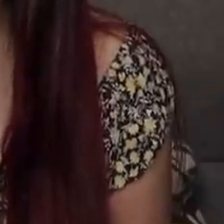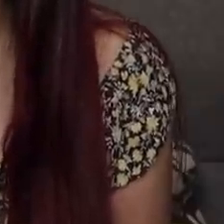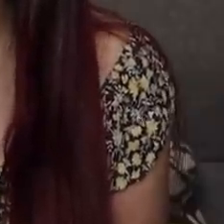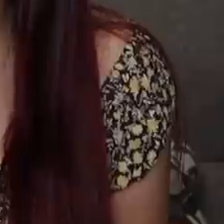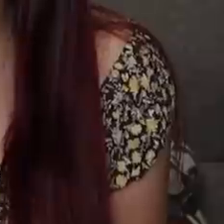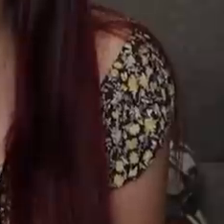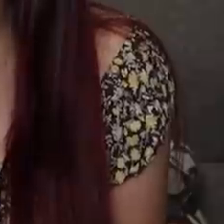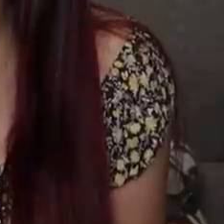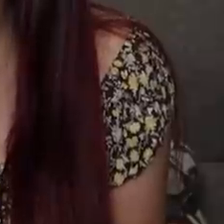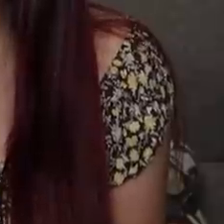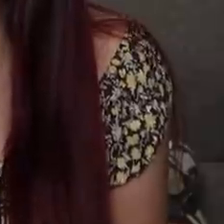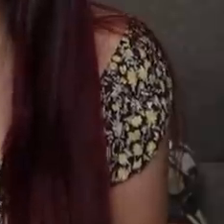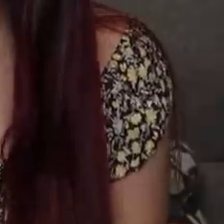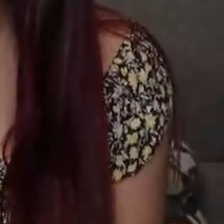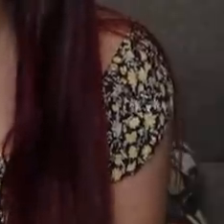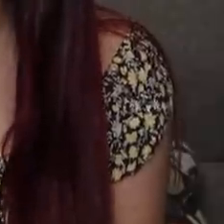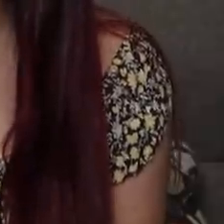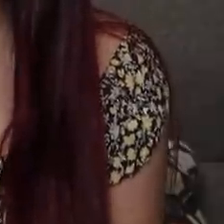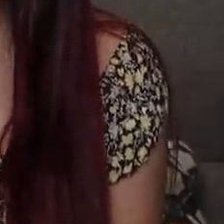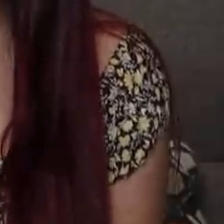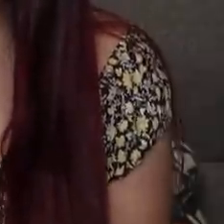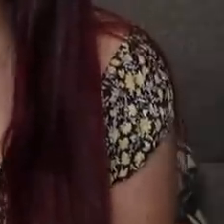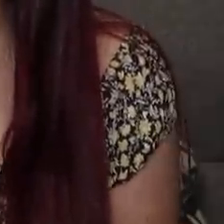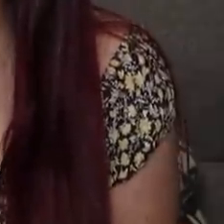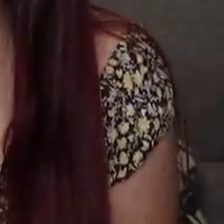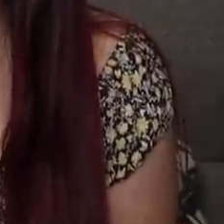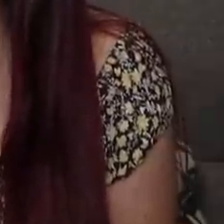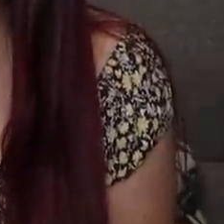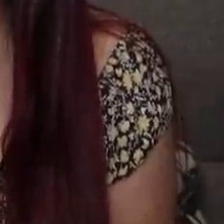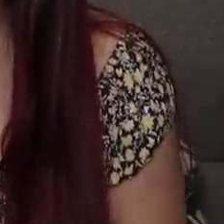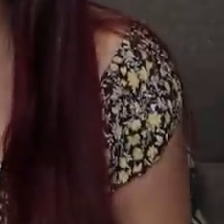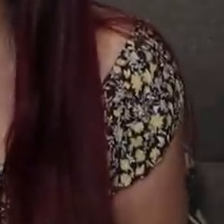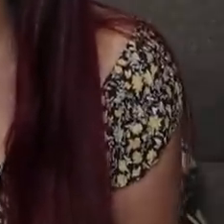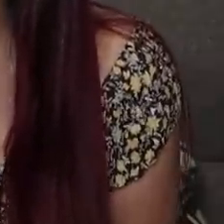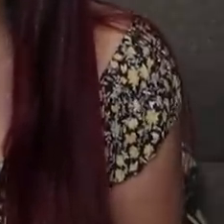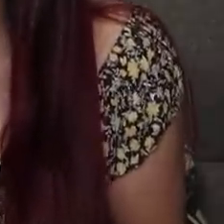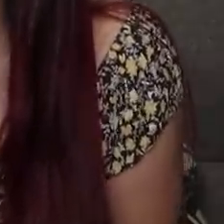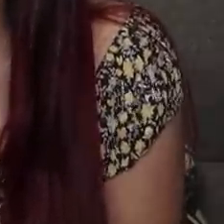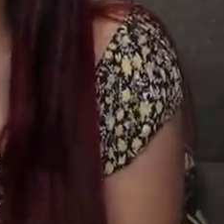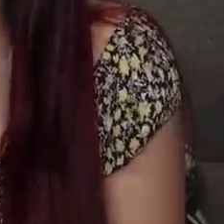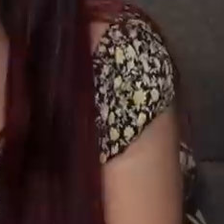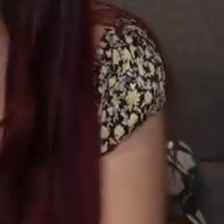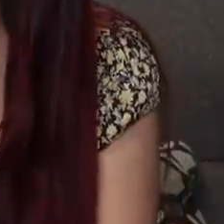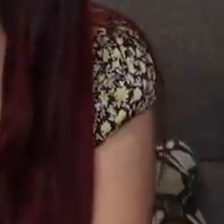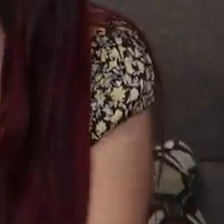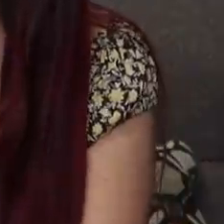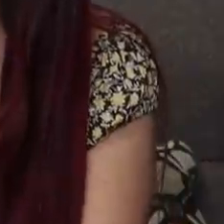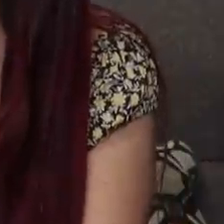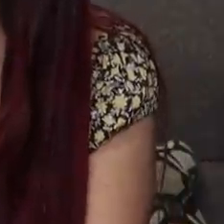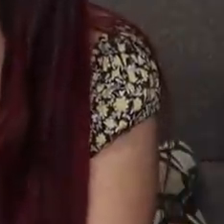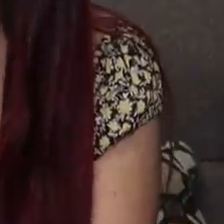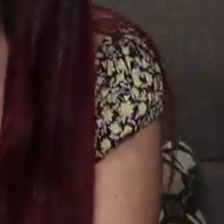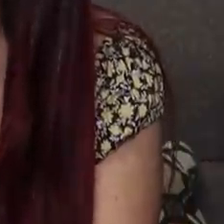ha hecho el presidente de Irlanda a México acá tenemos al presidente amlo recibiendo y presumiendo este